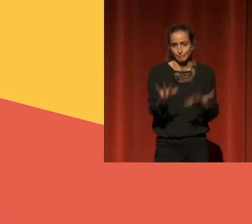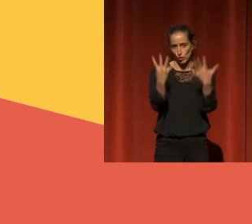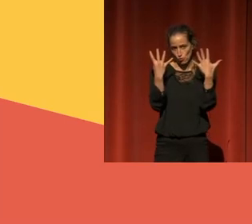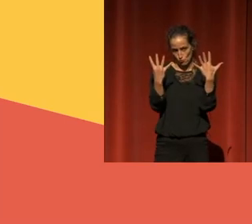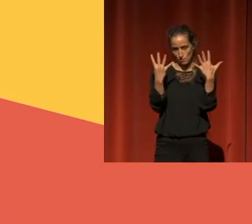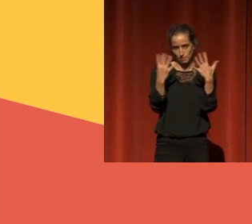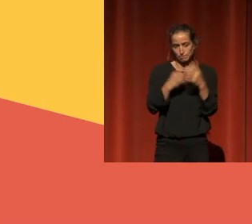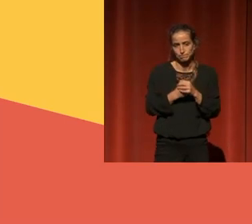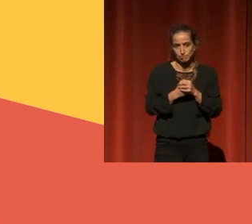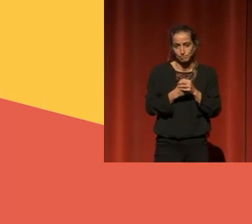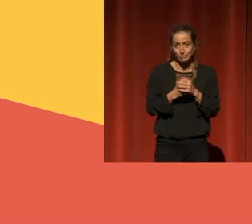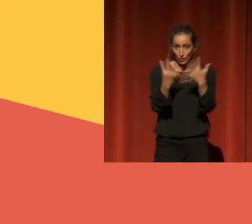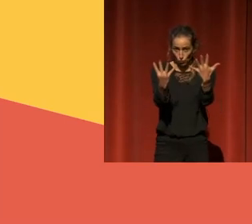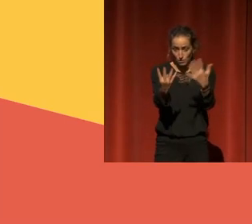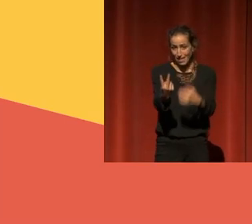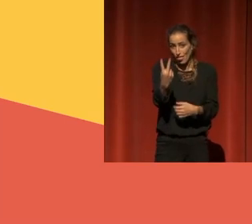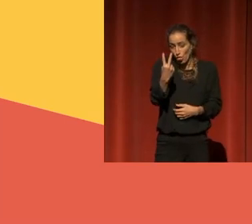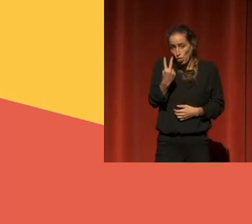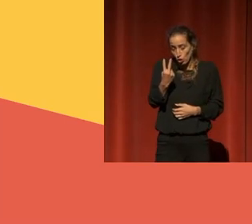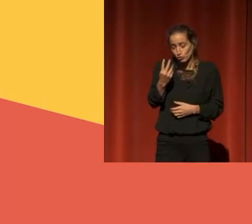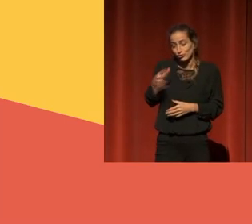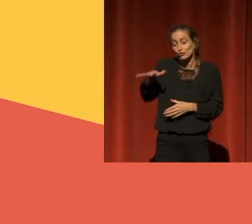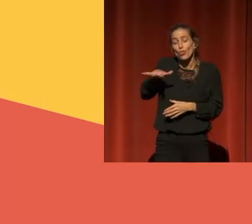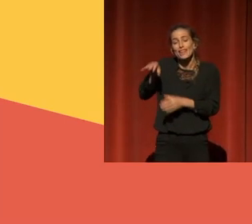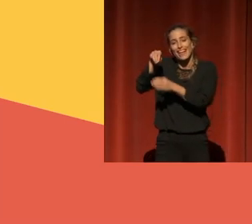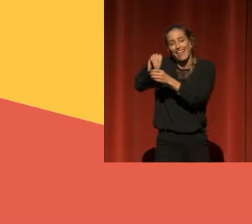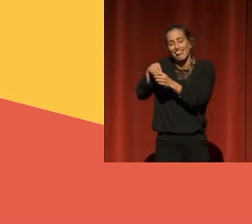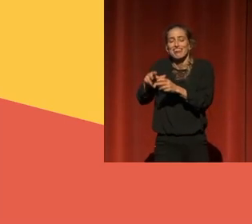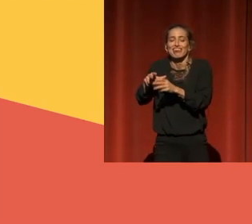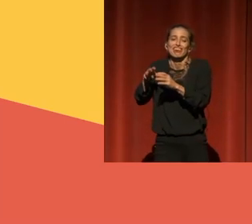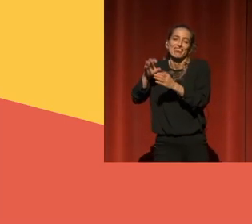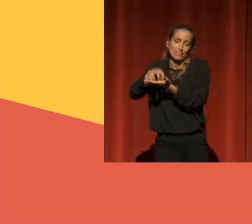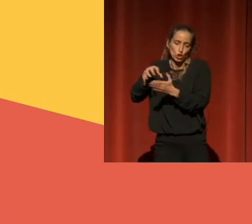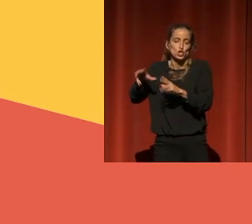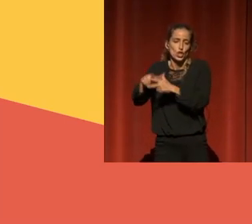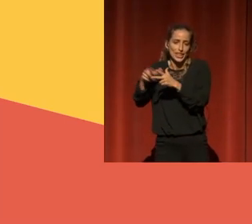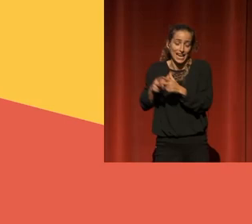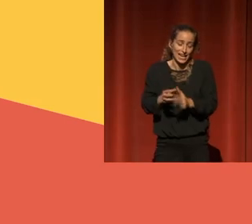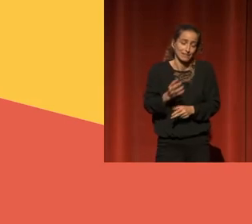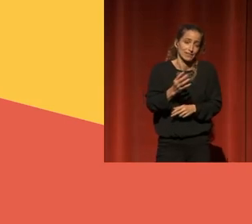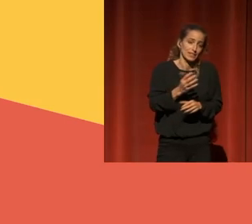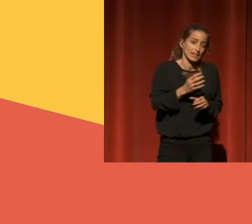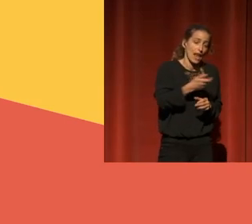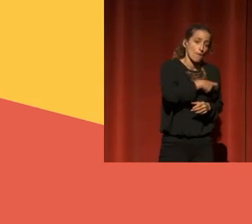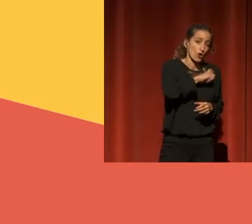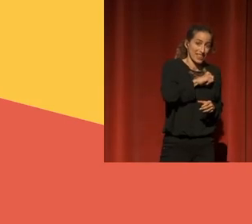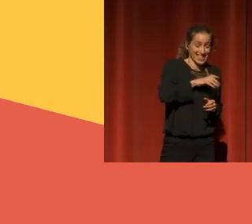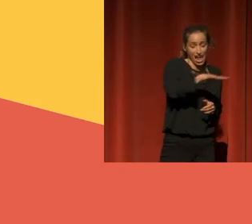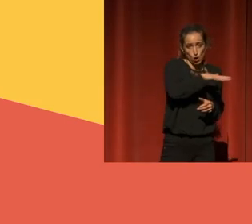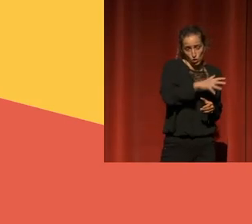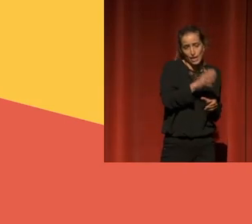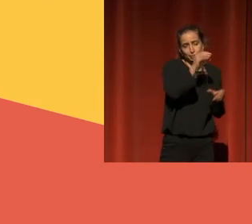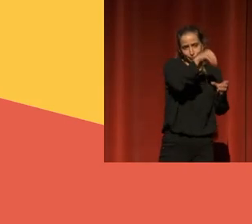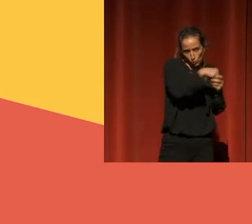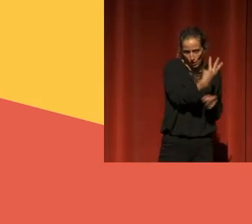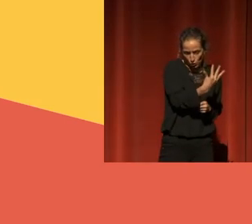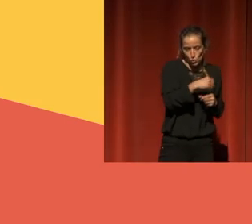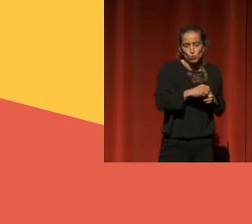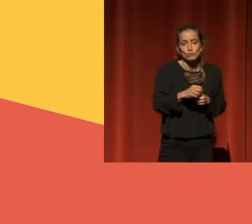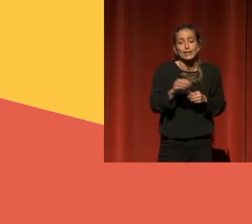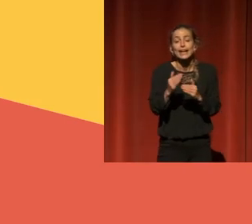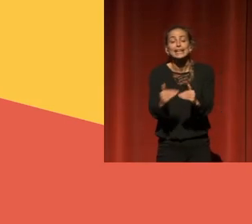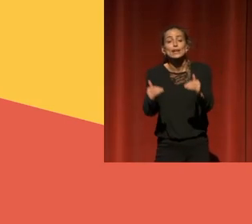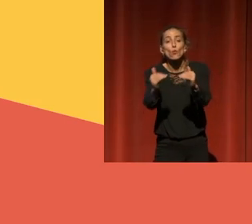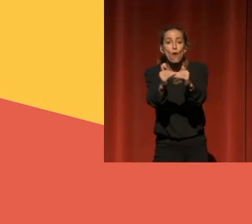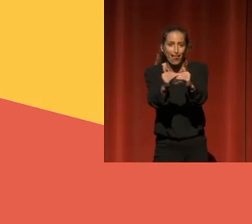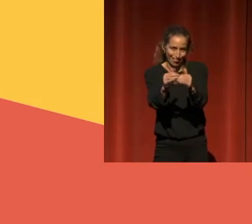en centros sociales cuatro en la policía local uno en igualdad otro